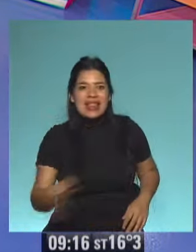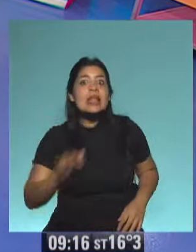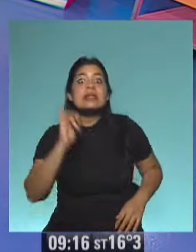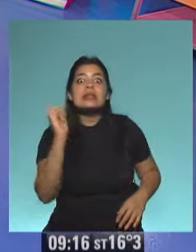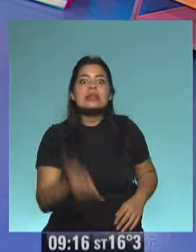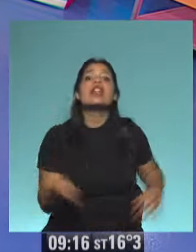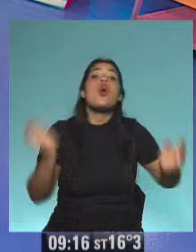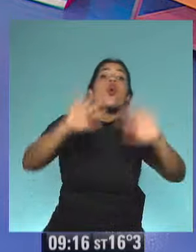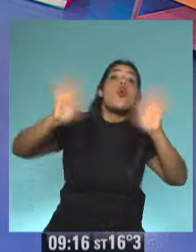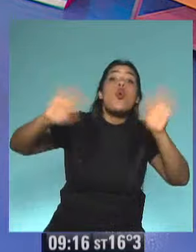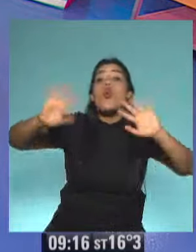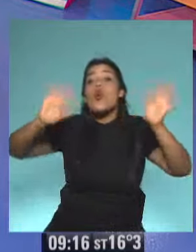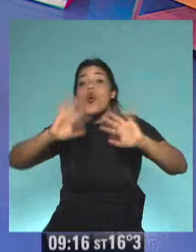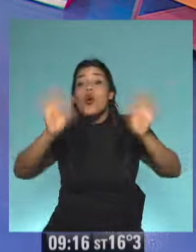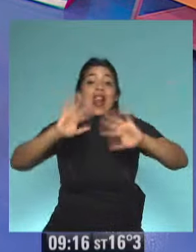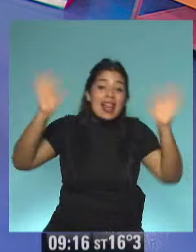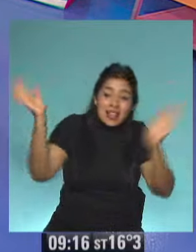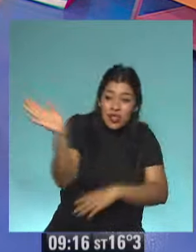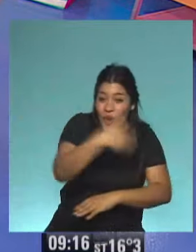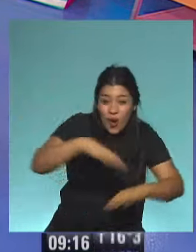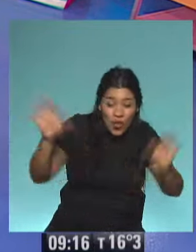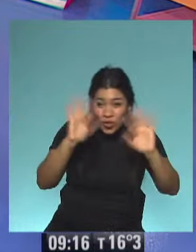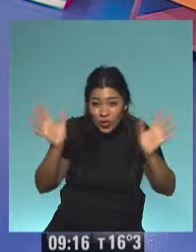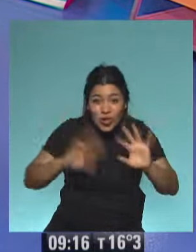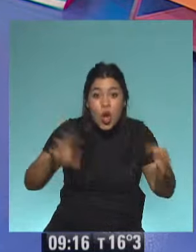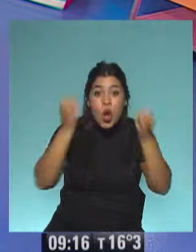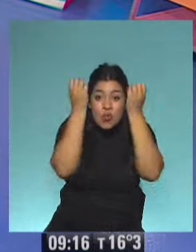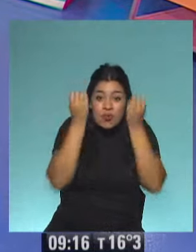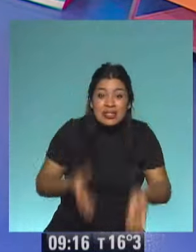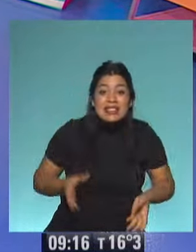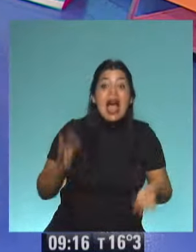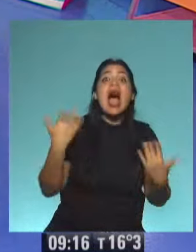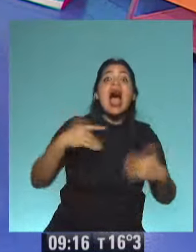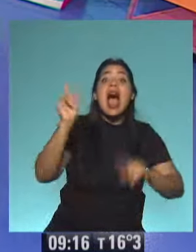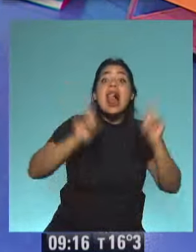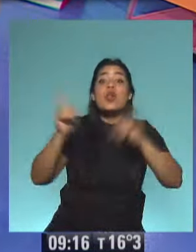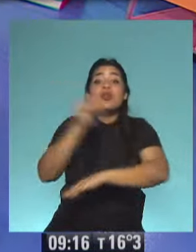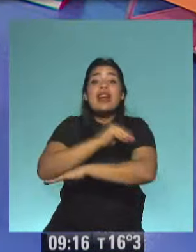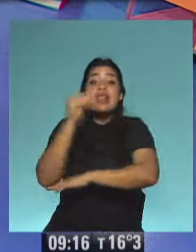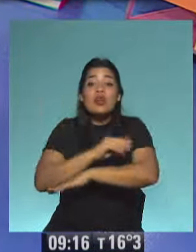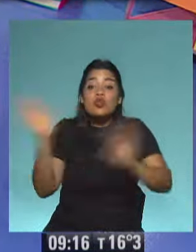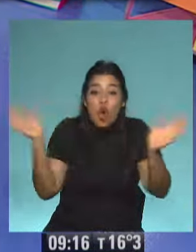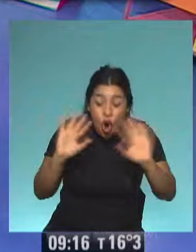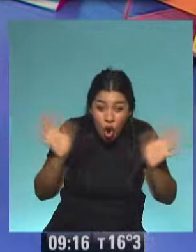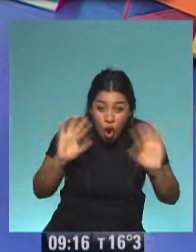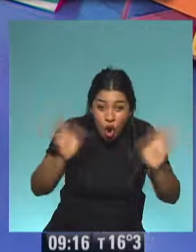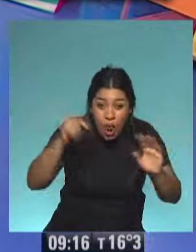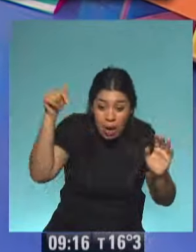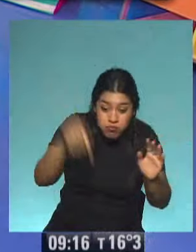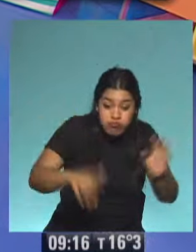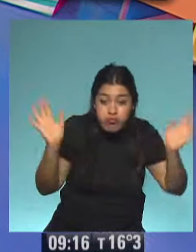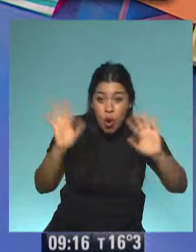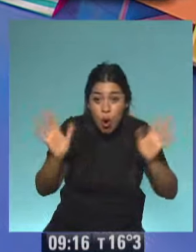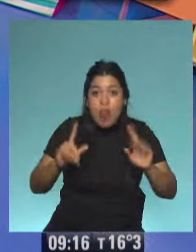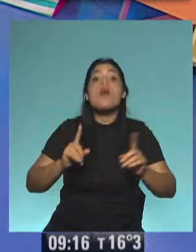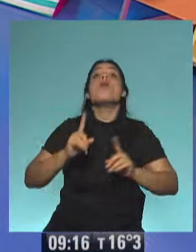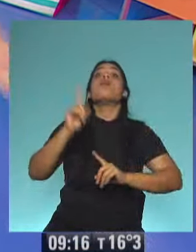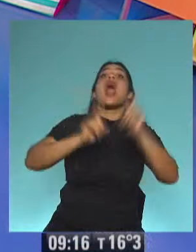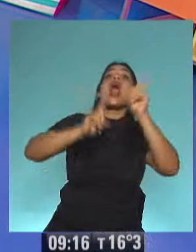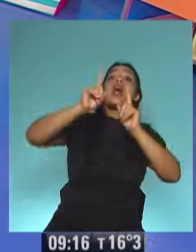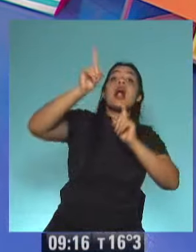lados saludándonos! ¿Qué tal? ¡Hola, cómo les va! Chicos de Santa Cruz, ahí abajo, mirá. ¡Hola, Santa Cruz! ¡Uy, mirá, Ernesto, te están saludando